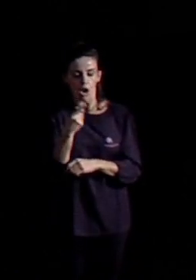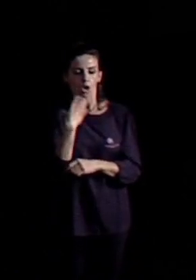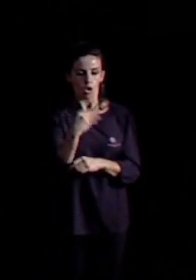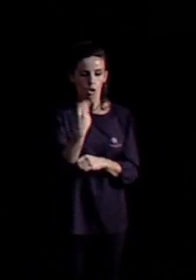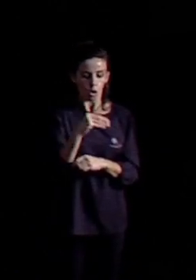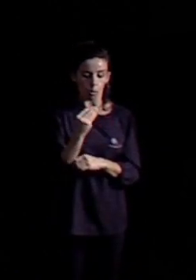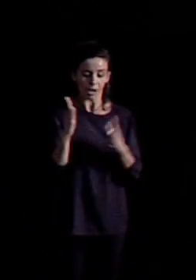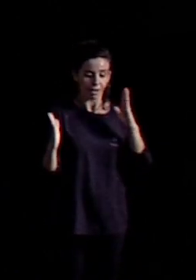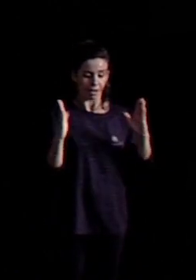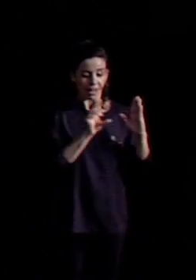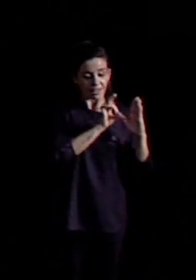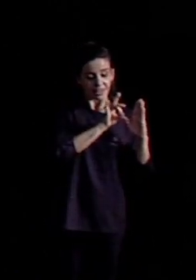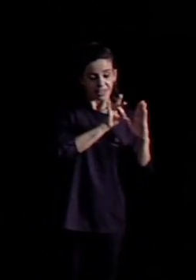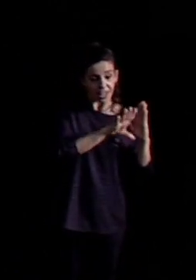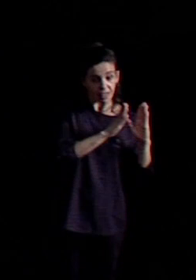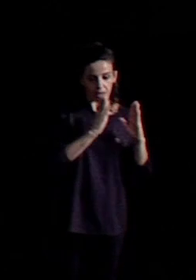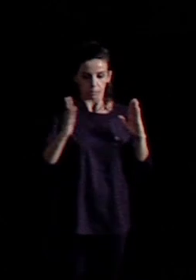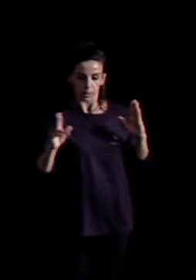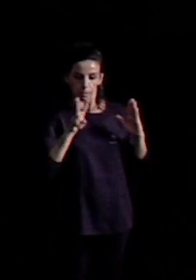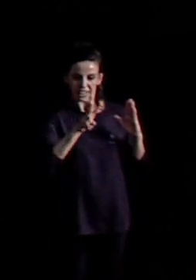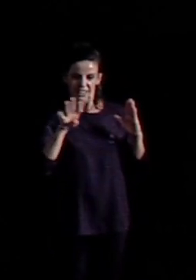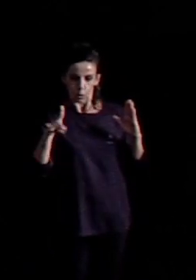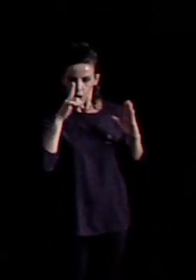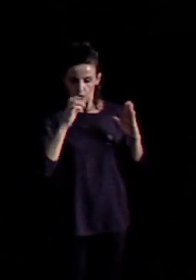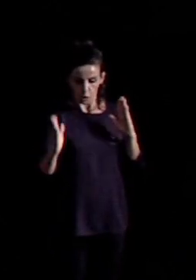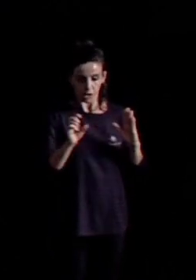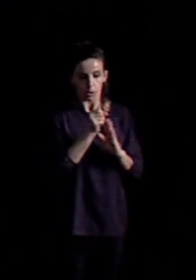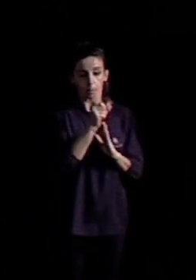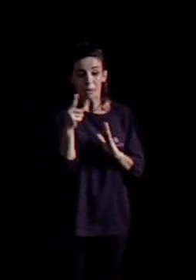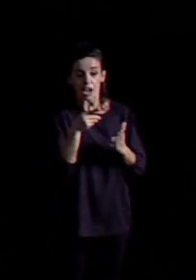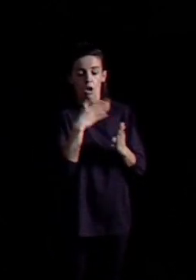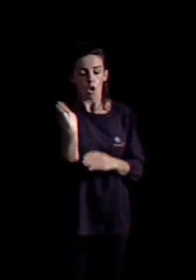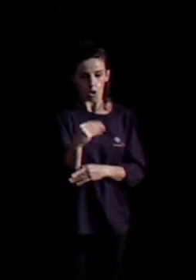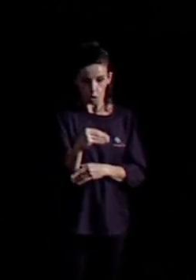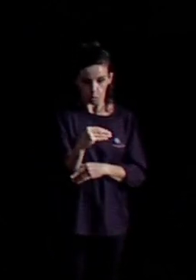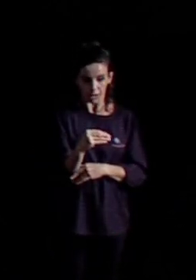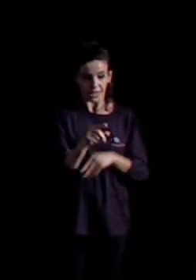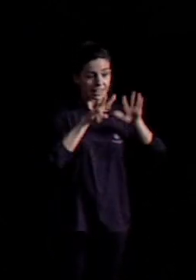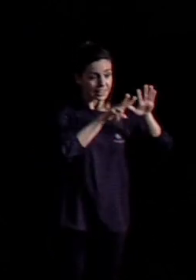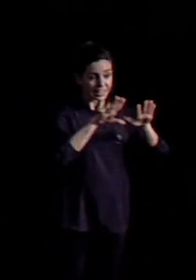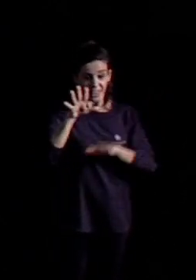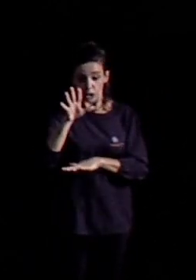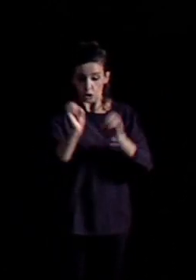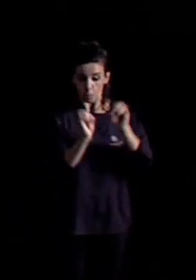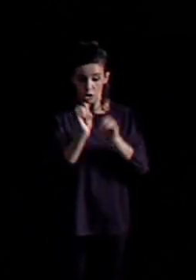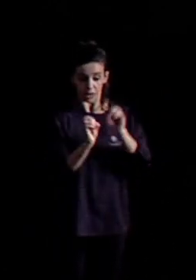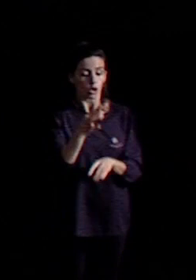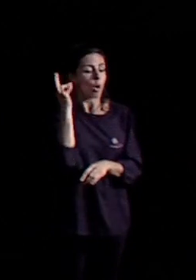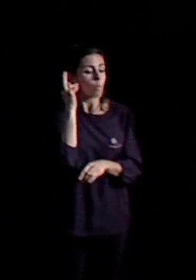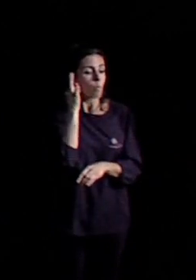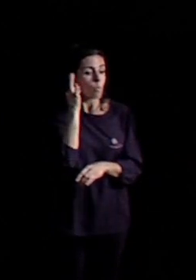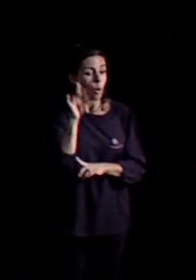y 24 años. 1.000 jóvenes. El 75% de las encuestadas eran